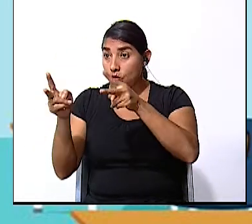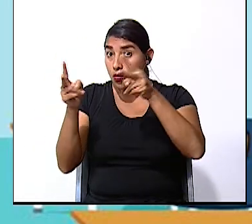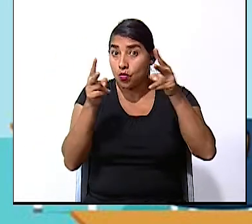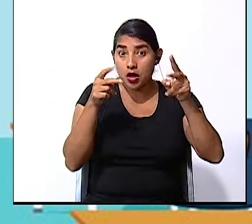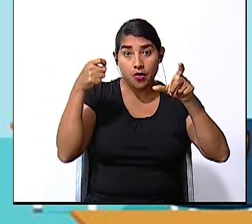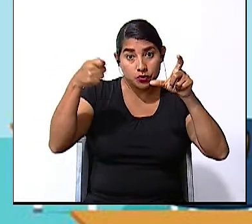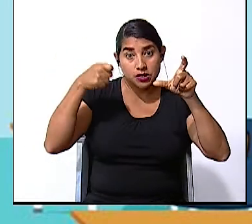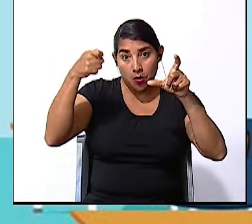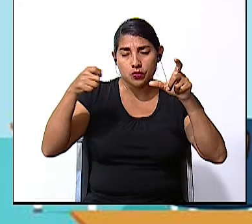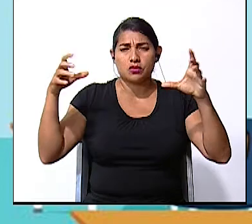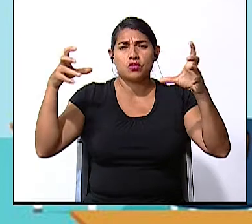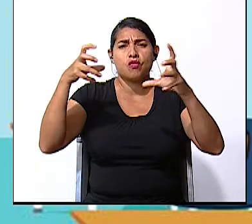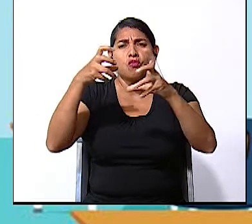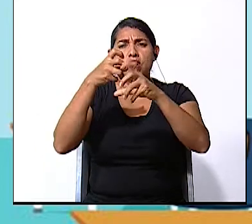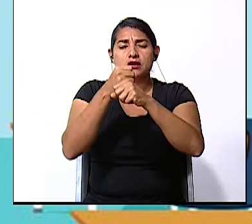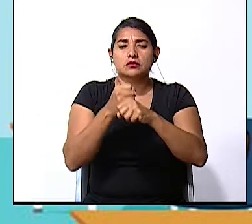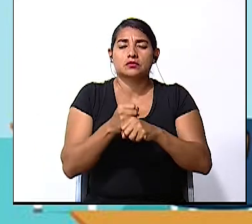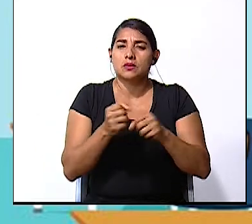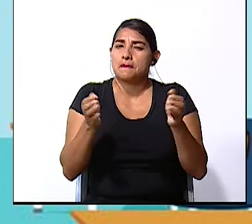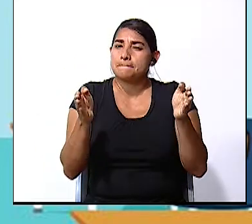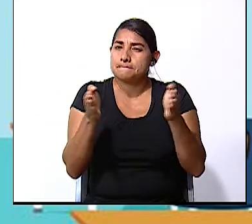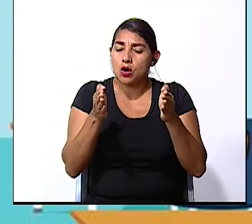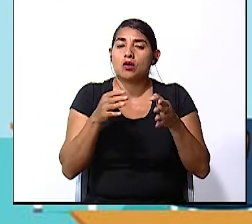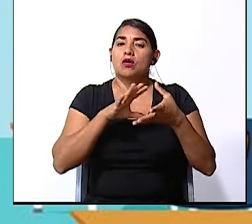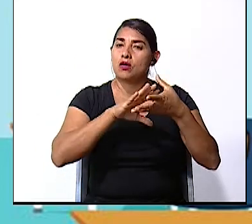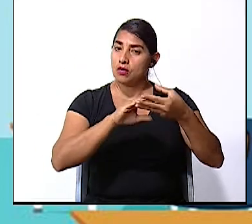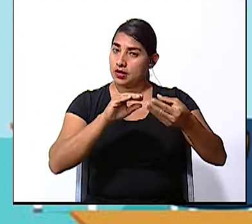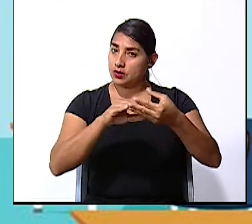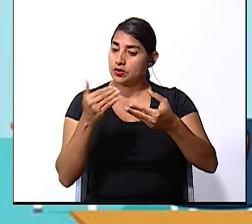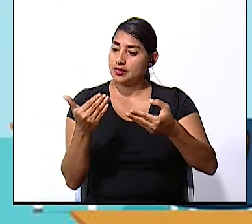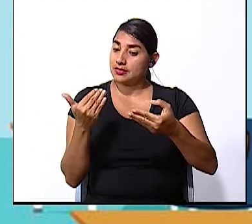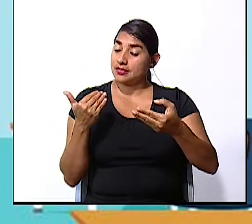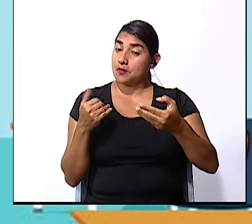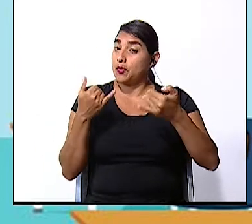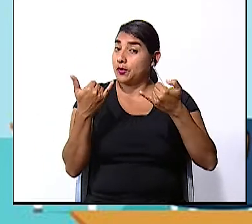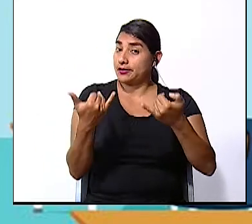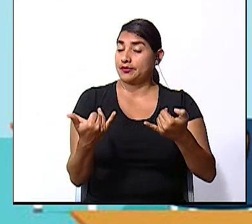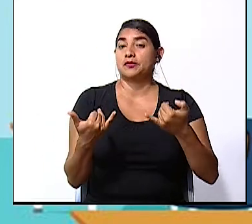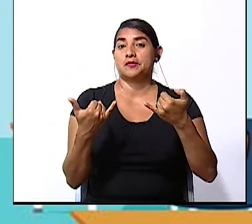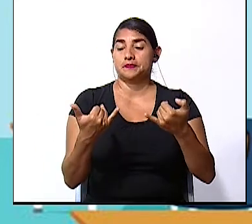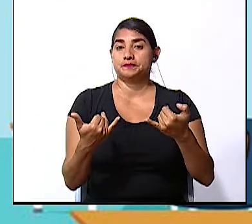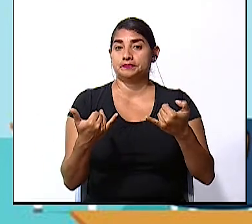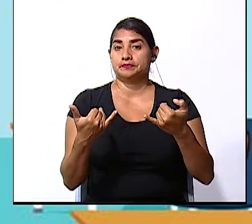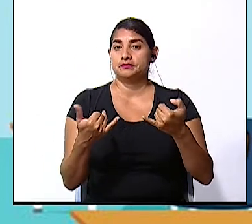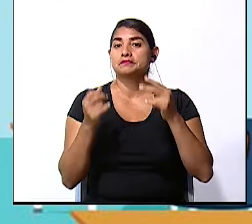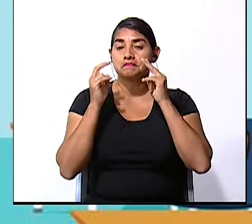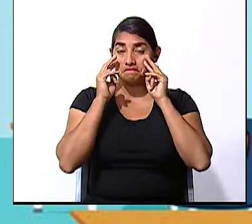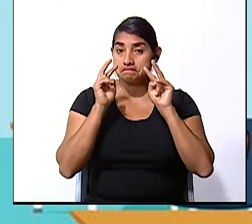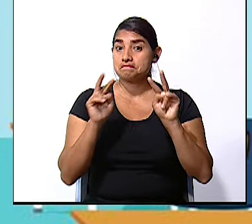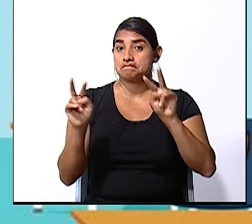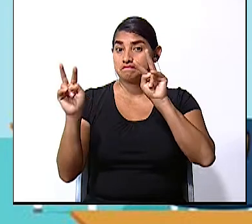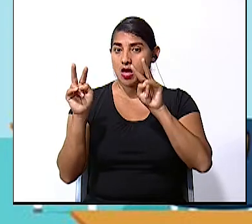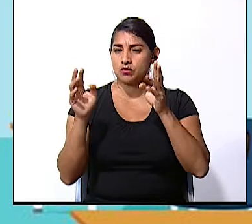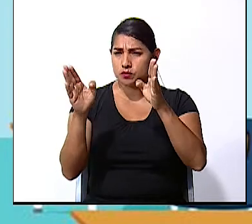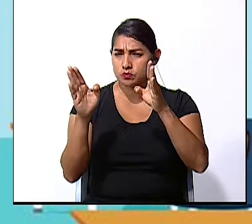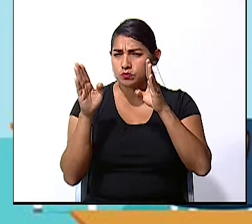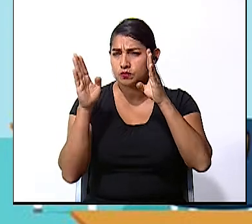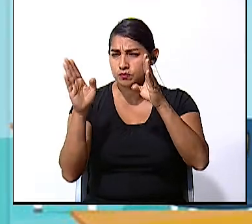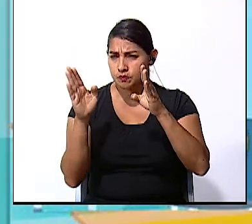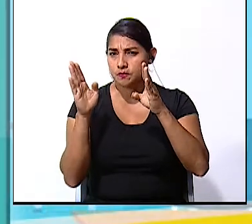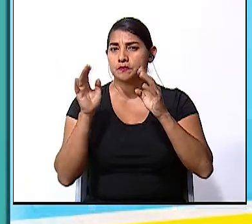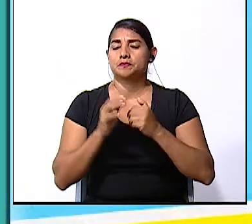acá, resume un poco lo que les he venido contando hasta este momento. Observémoslo con mucha